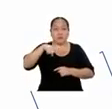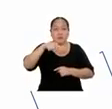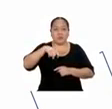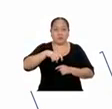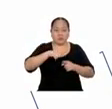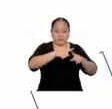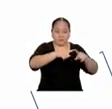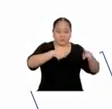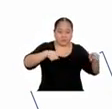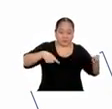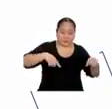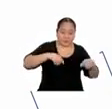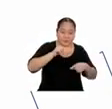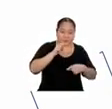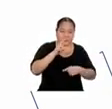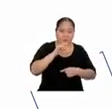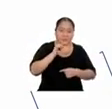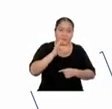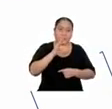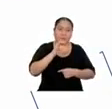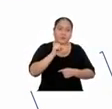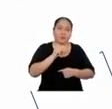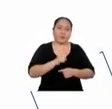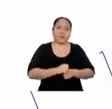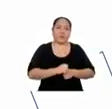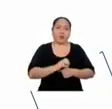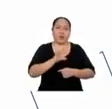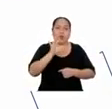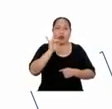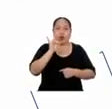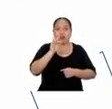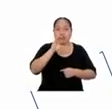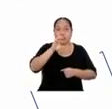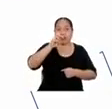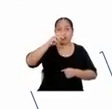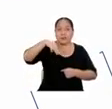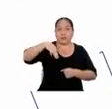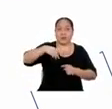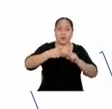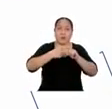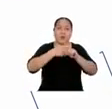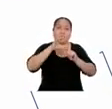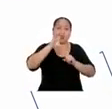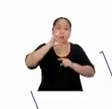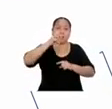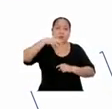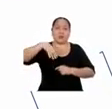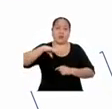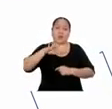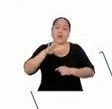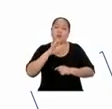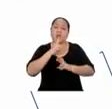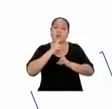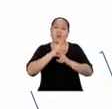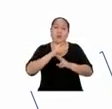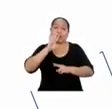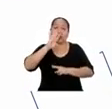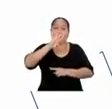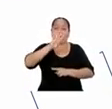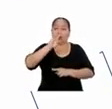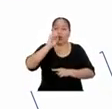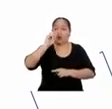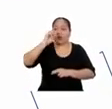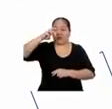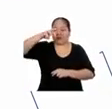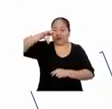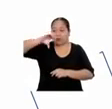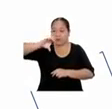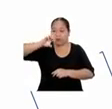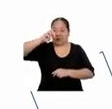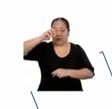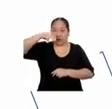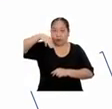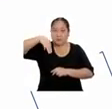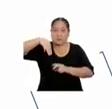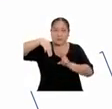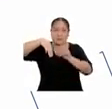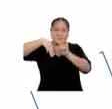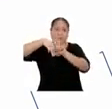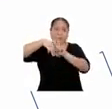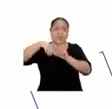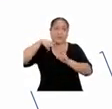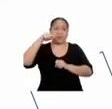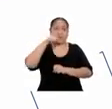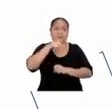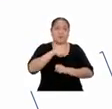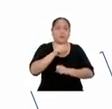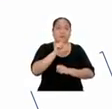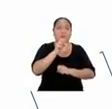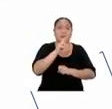base es igual a 8 centímetros por 5 centímetros, resultando en 40 centímetros cuadrados. Por su parte,